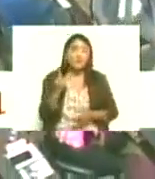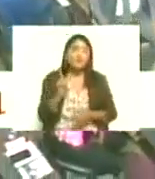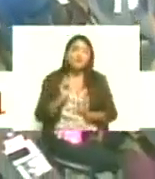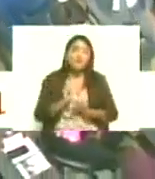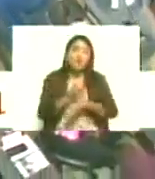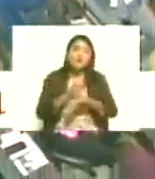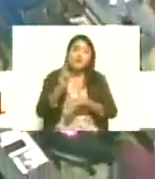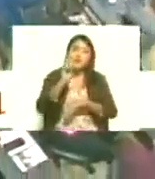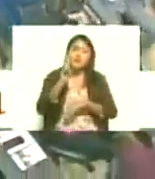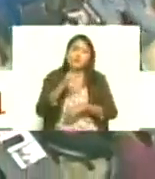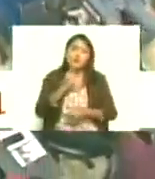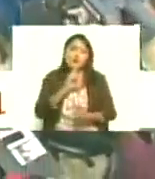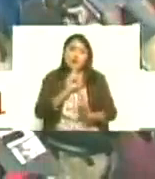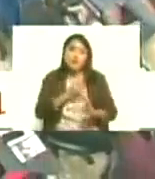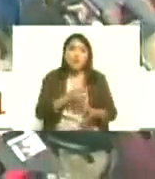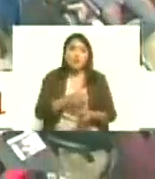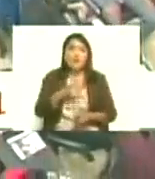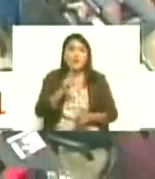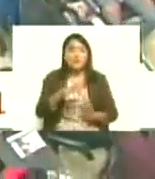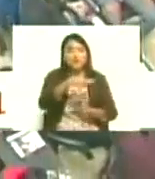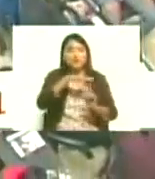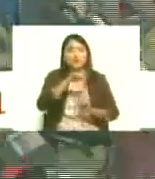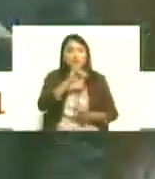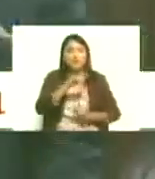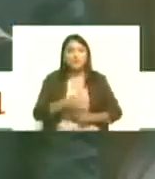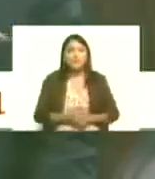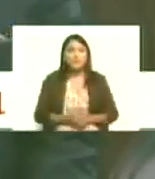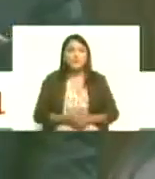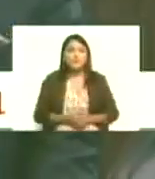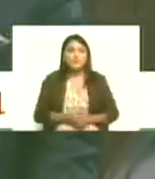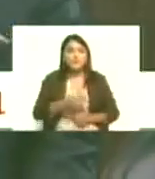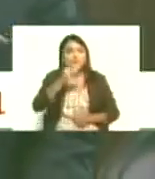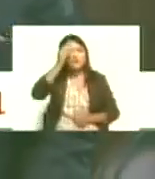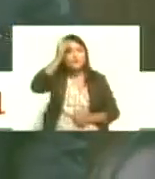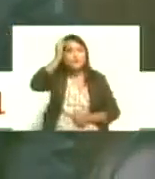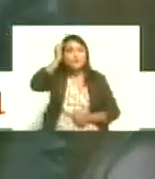se ha pronunciado respecto a este tema.